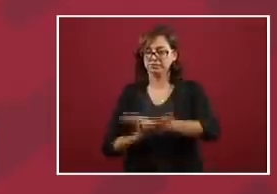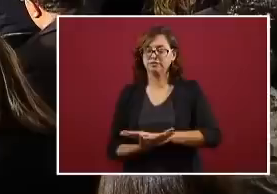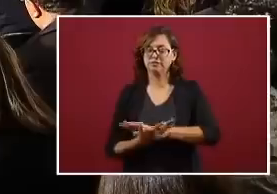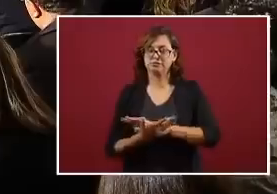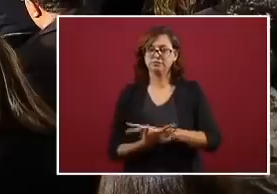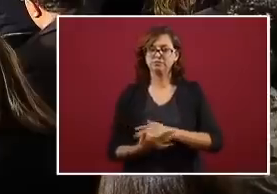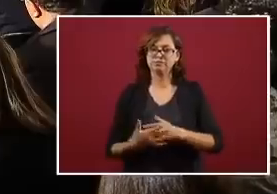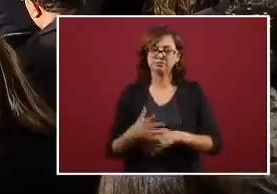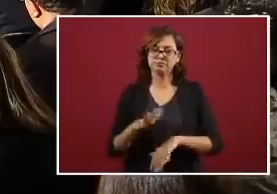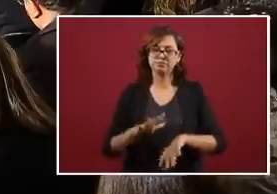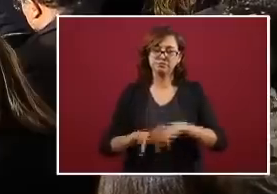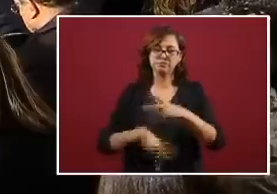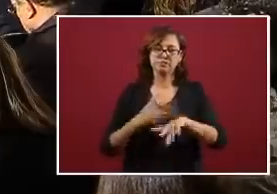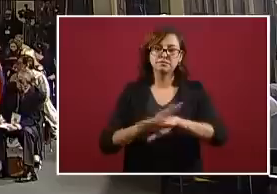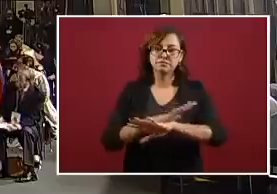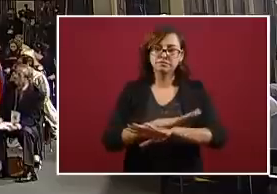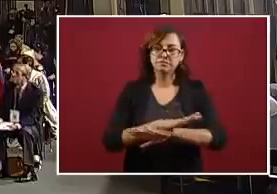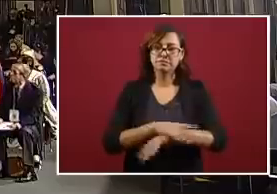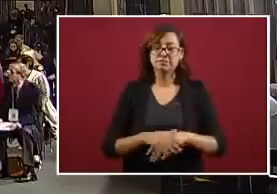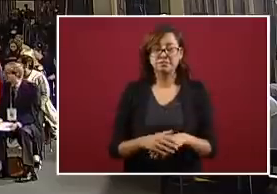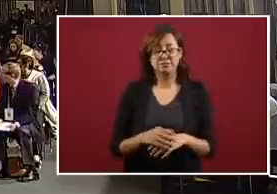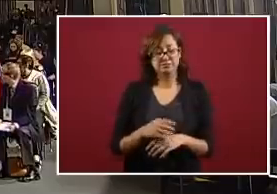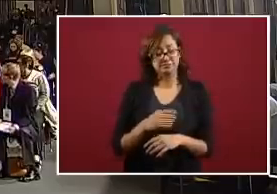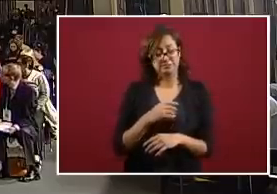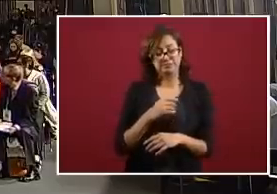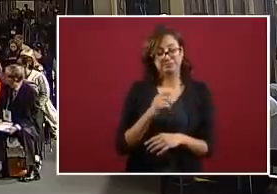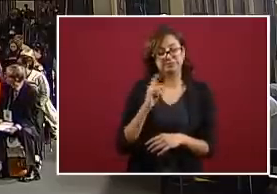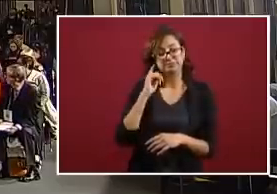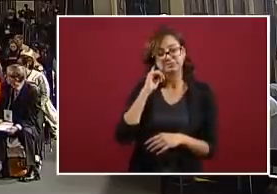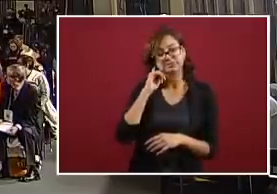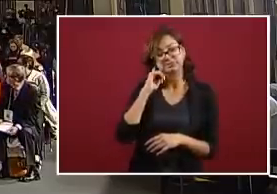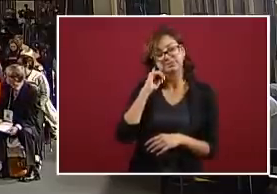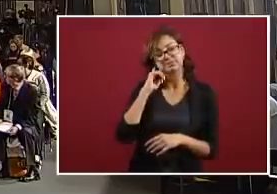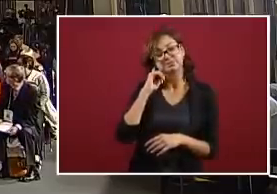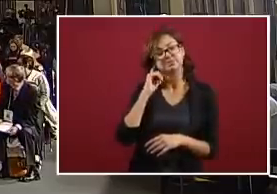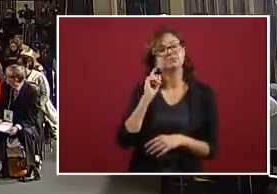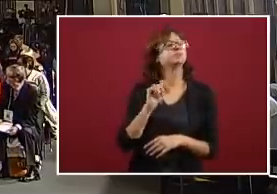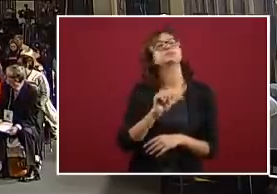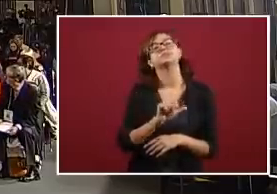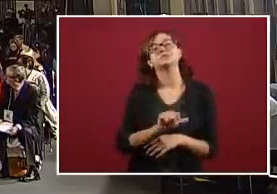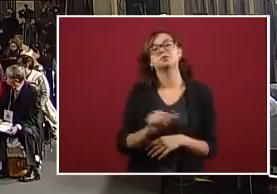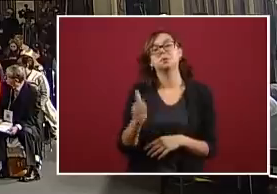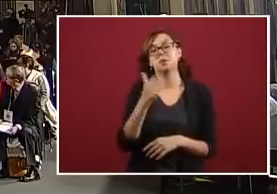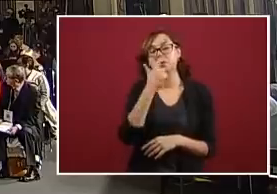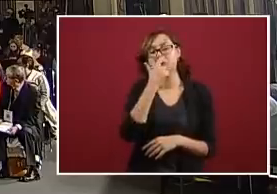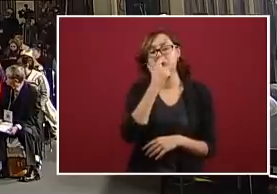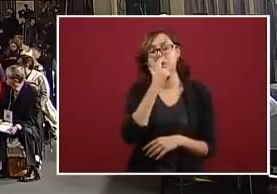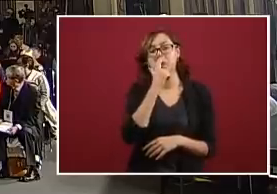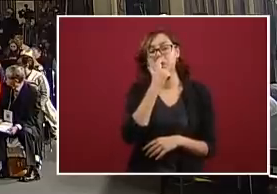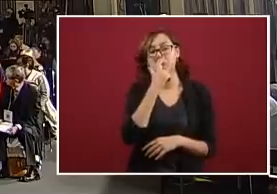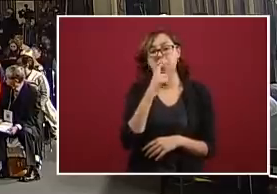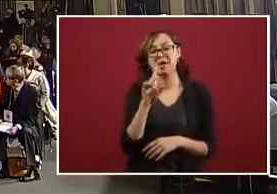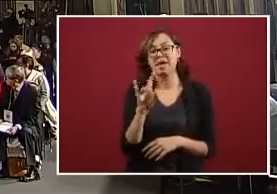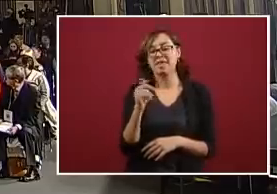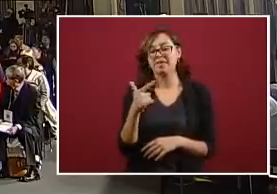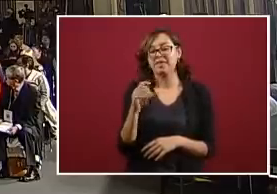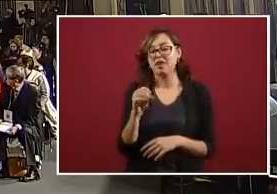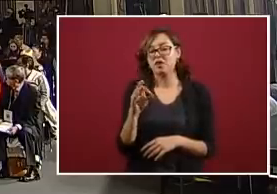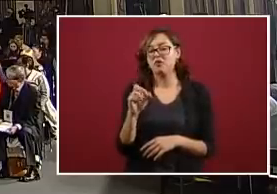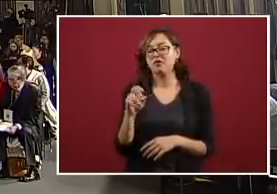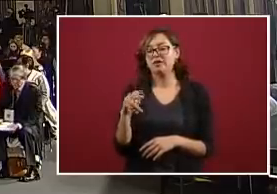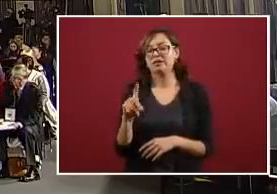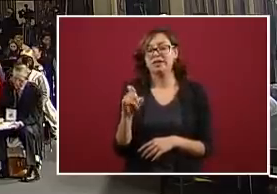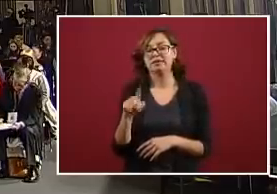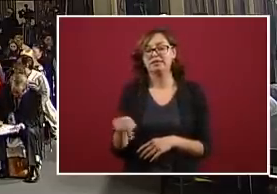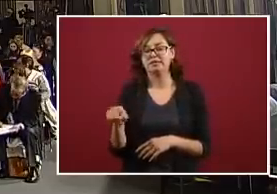cambio. Lo otro que planteaste es… Sí, es que ahora dice Diego Fernández Ceballos que no debe. Bueno, es otro. Hay un tema que poco